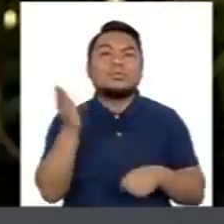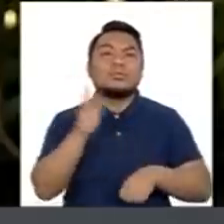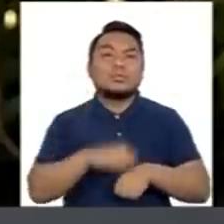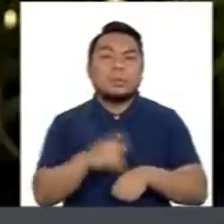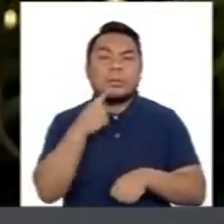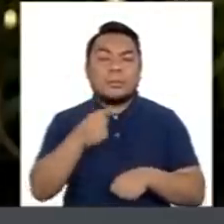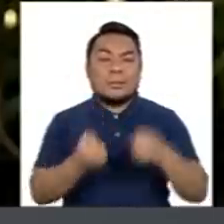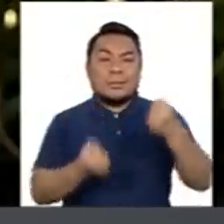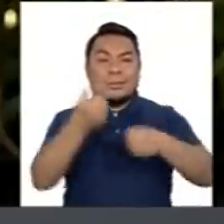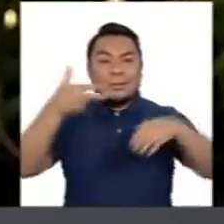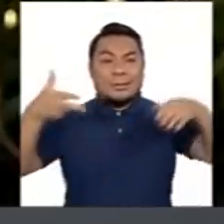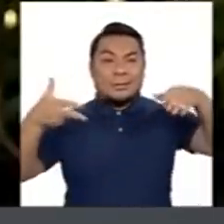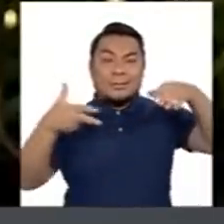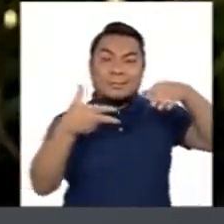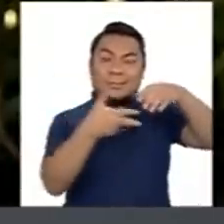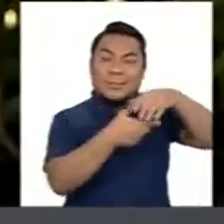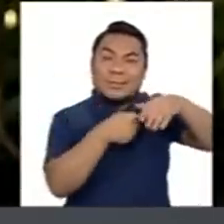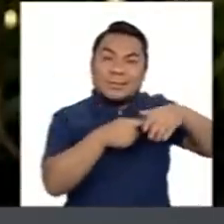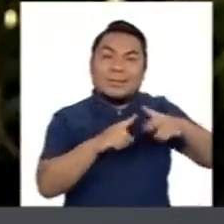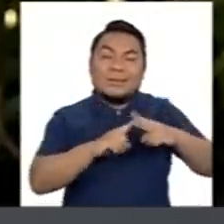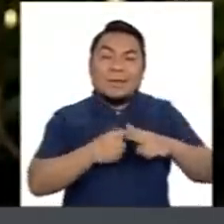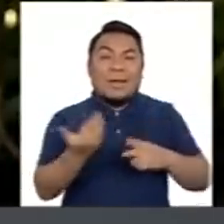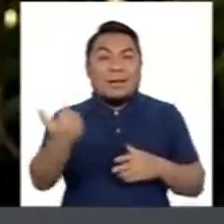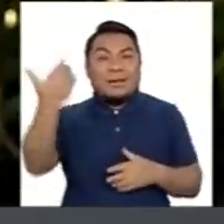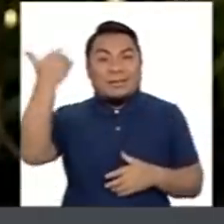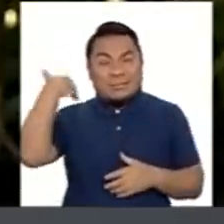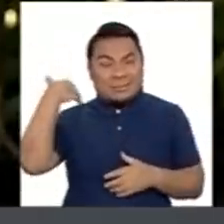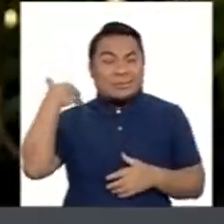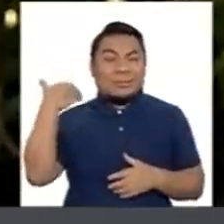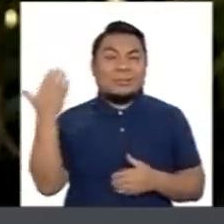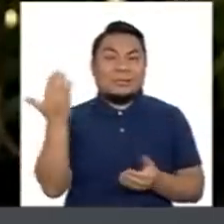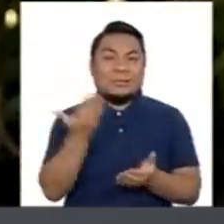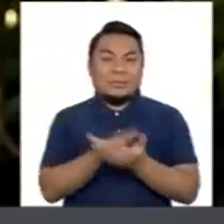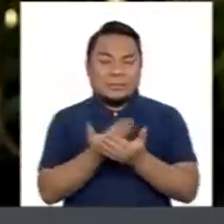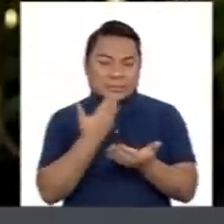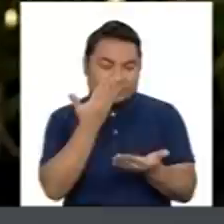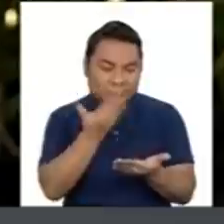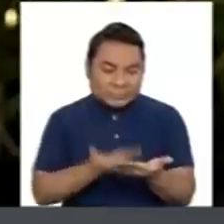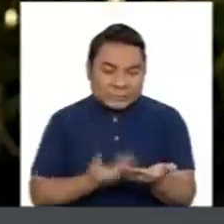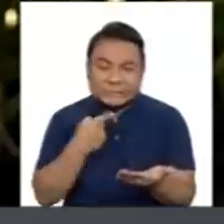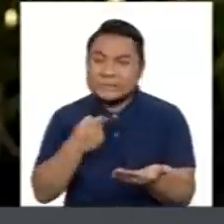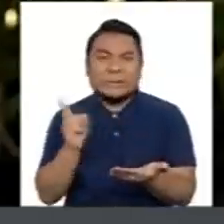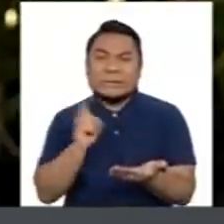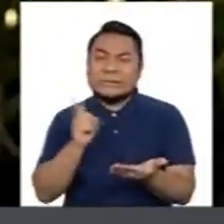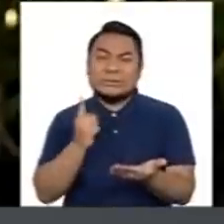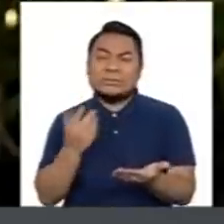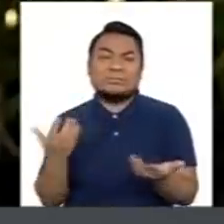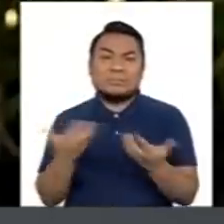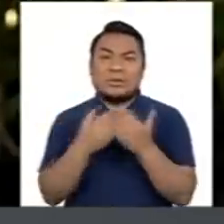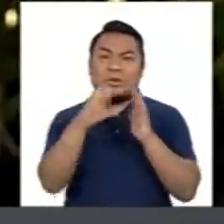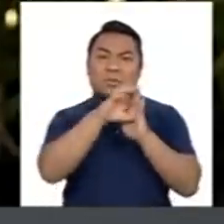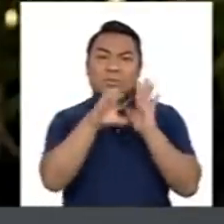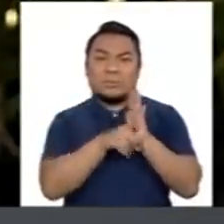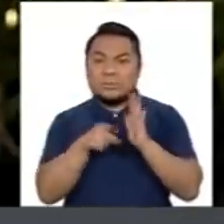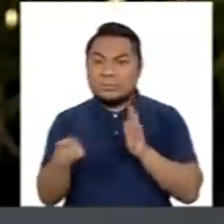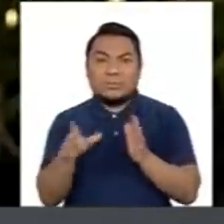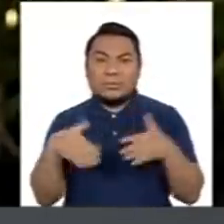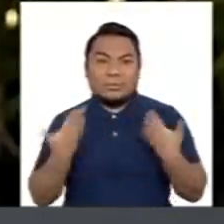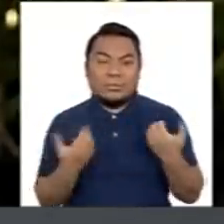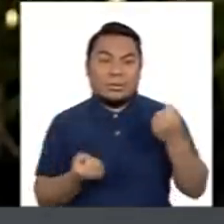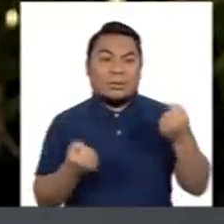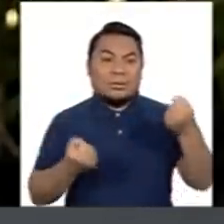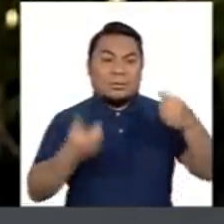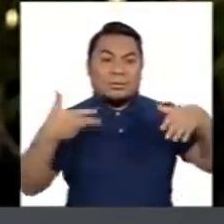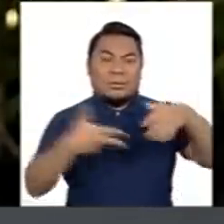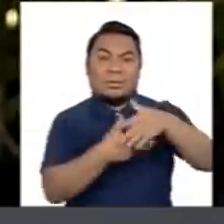el cobro de peajes, inicialmente había sido observada como corresponde constitucionalmente por el Poder Ejecutivo